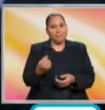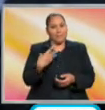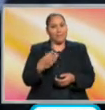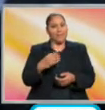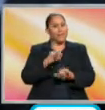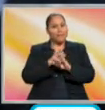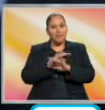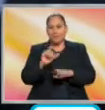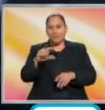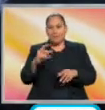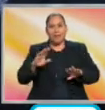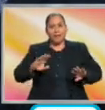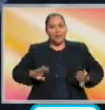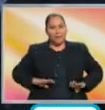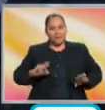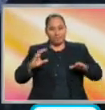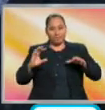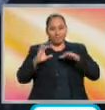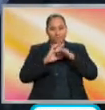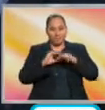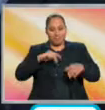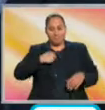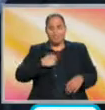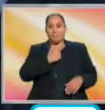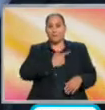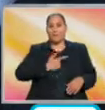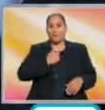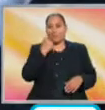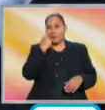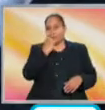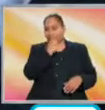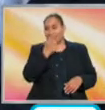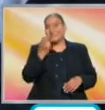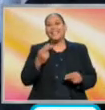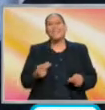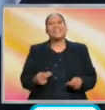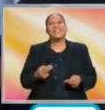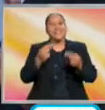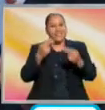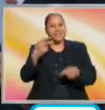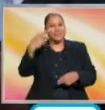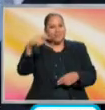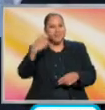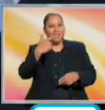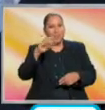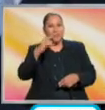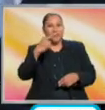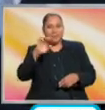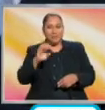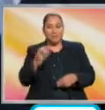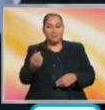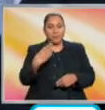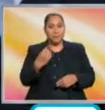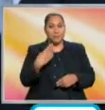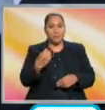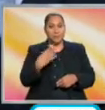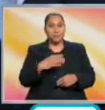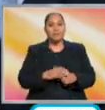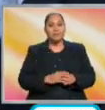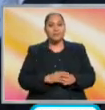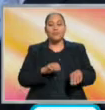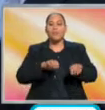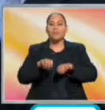información referente a tus gustos. Este es el negocio, digamos, de Google, ¿no? Empieza a mandarte con